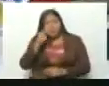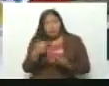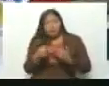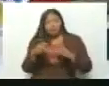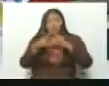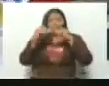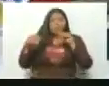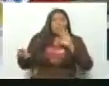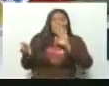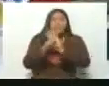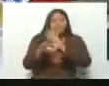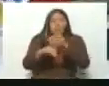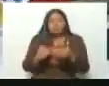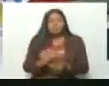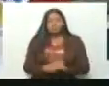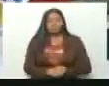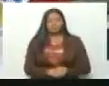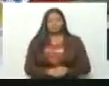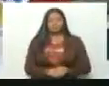leyes